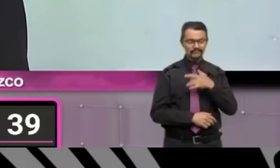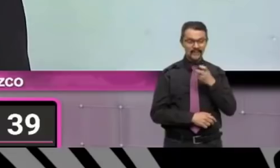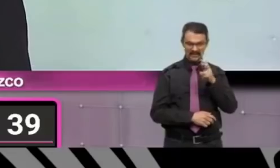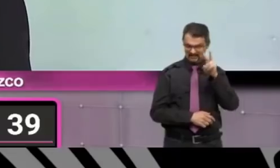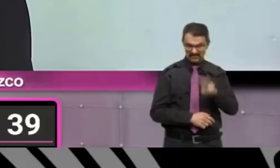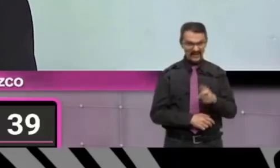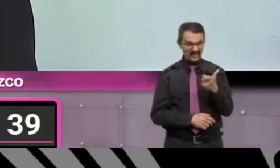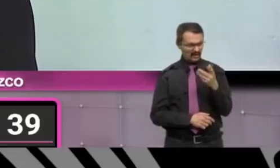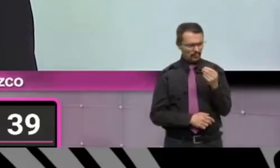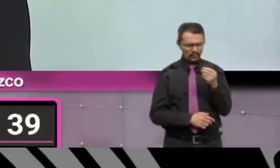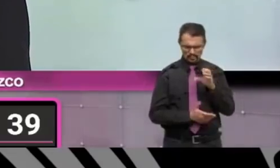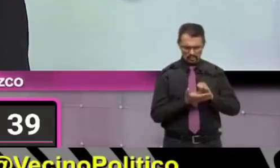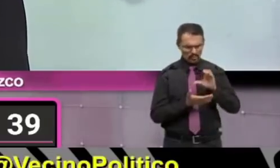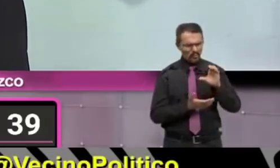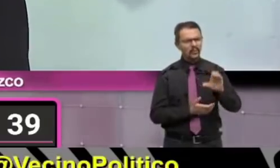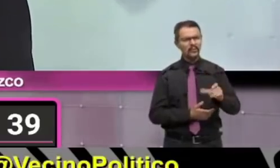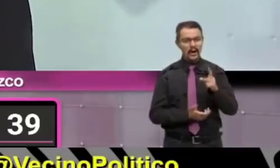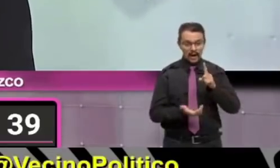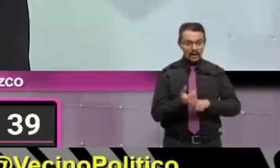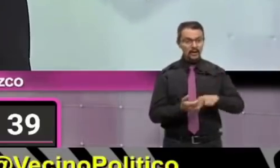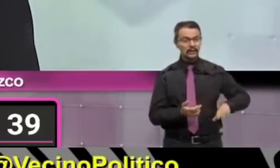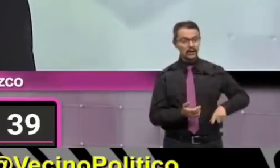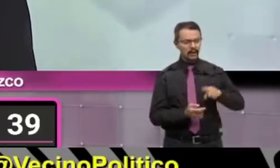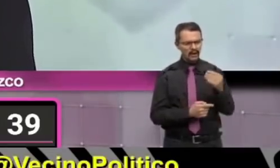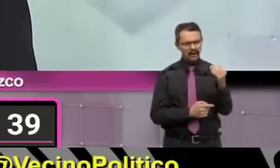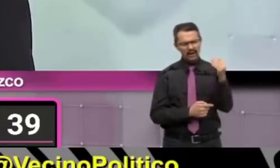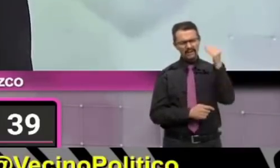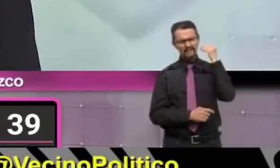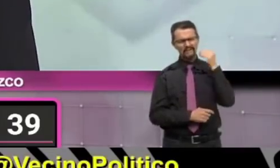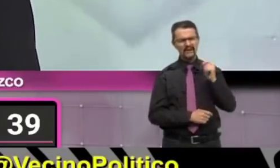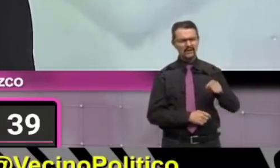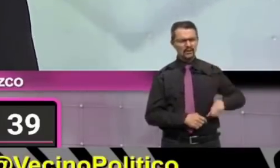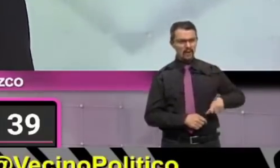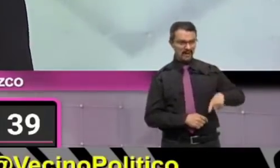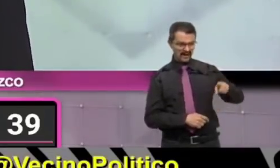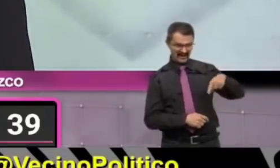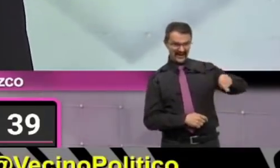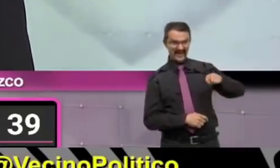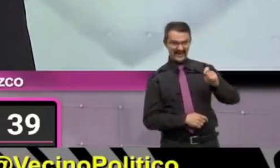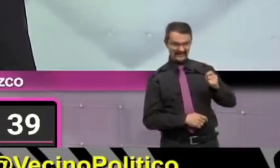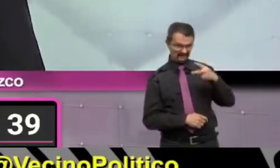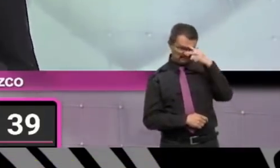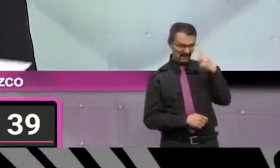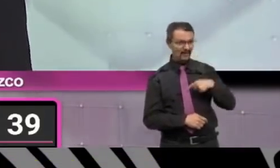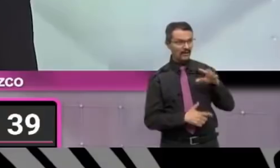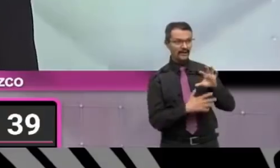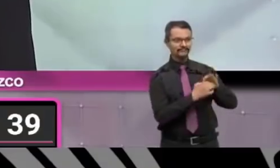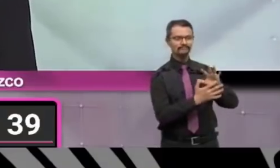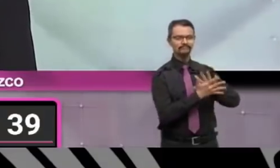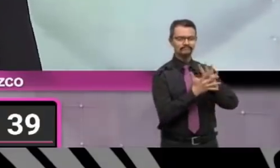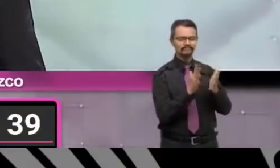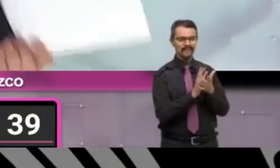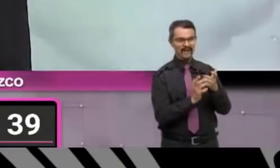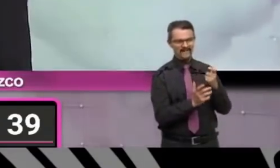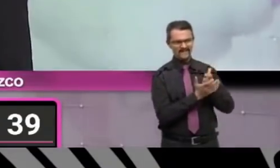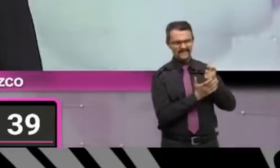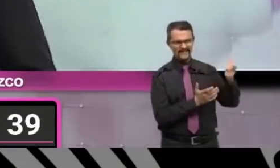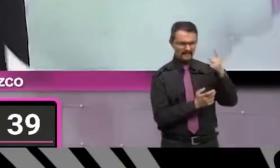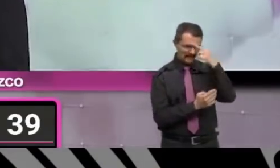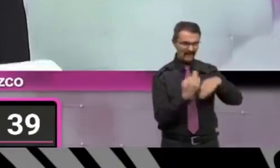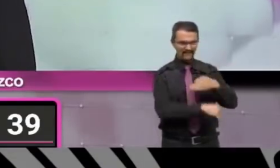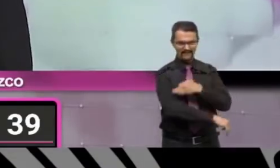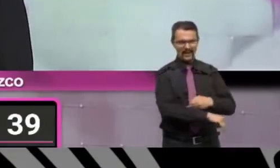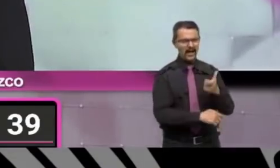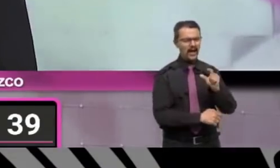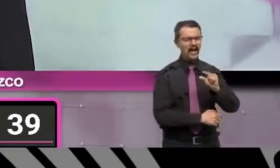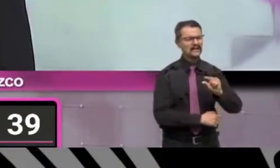que llegue una bicoca a sus familias y el resto es financiar a la dictadura cubana, con la que tan buenas relaciones tiene nuestro gobierno, al grado de traerlo el 16 de septiembre a que nos dé un discurso en